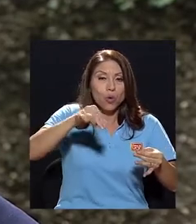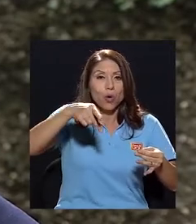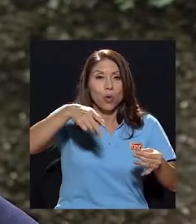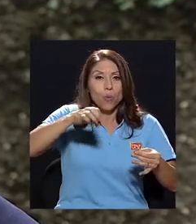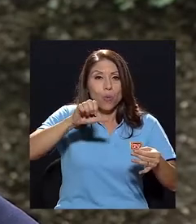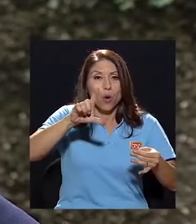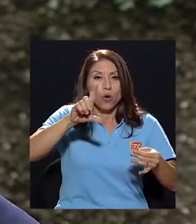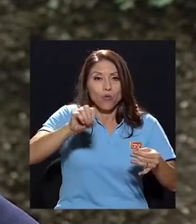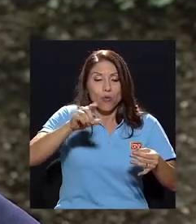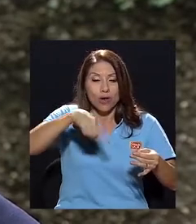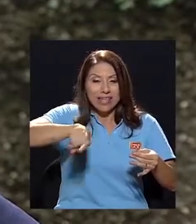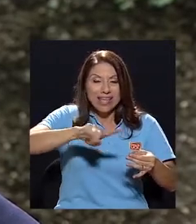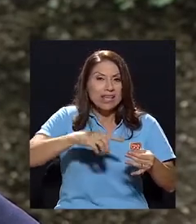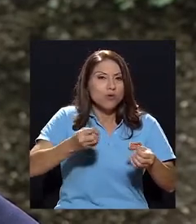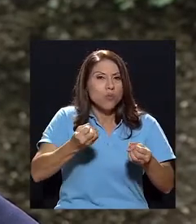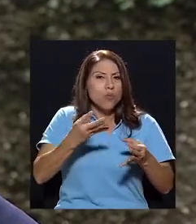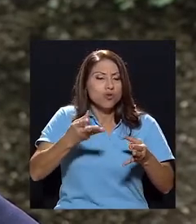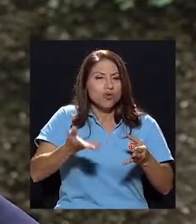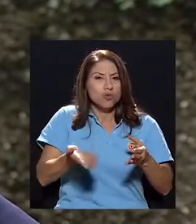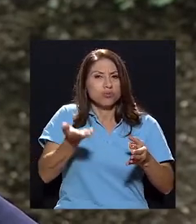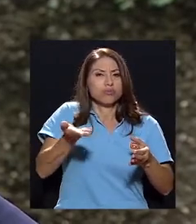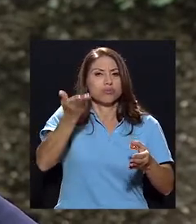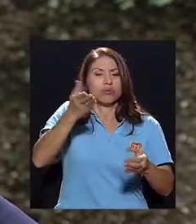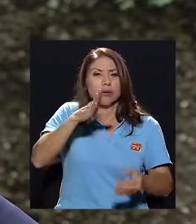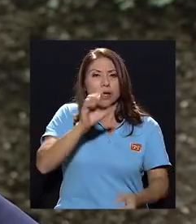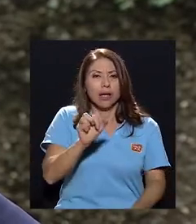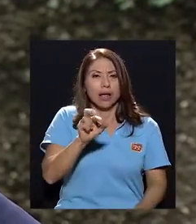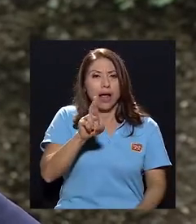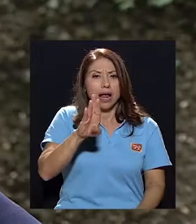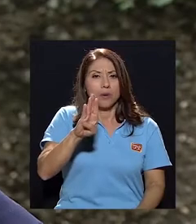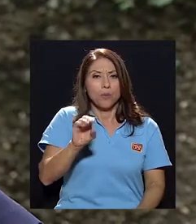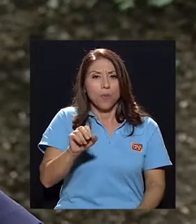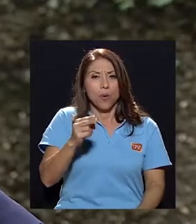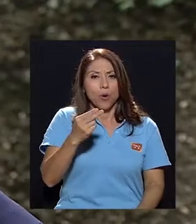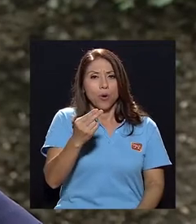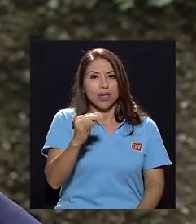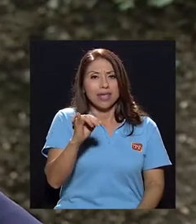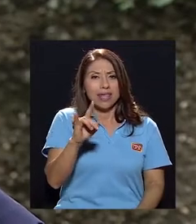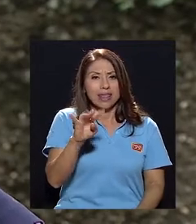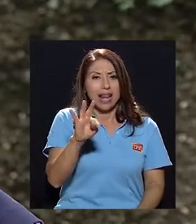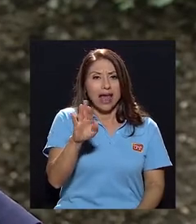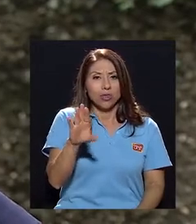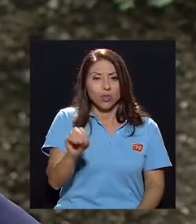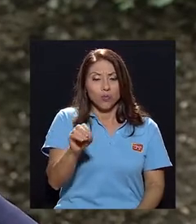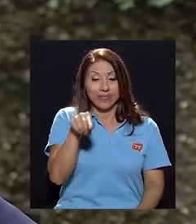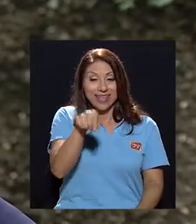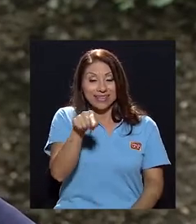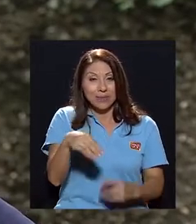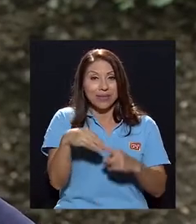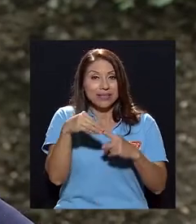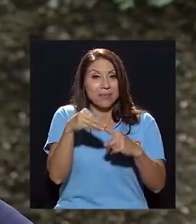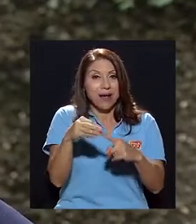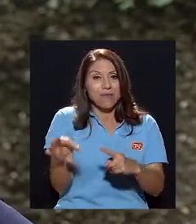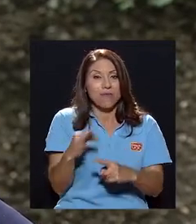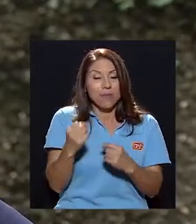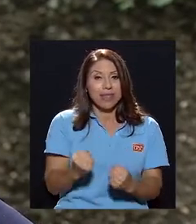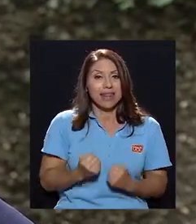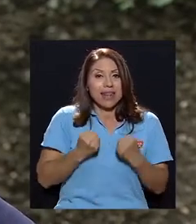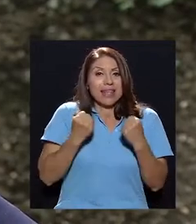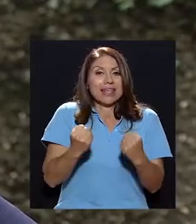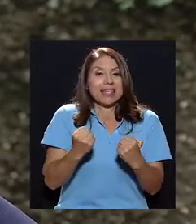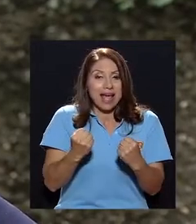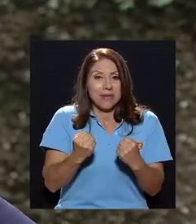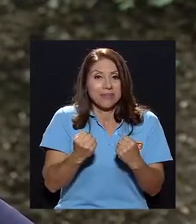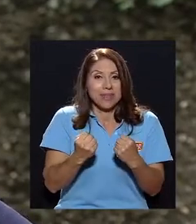que aportan cantidades altas de carbohidrato. Eso en cuanto a carbohidrato. El carbohidrato es la principal fuente de energía durante el ejercicio